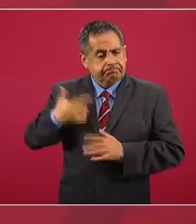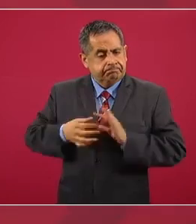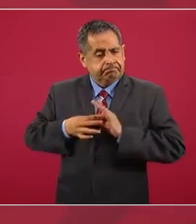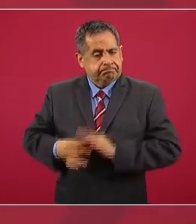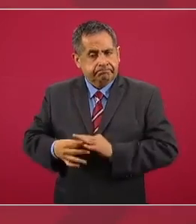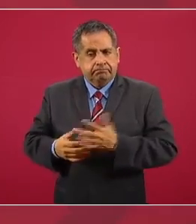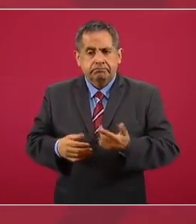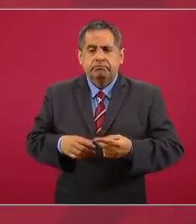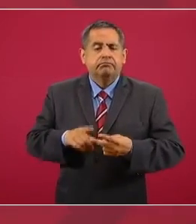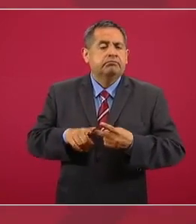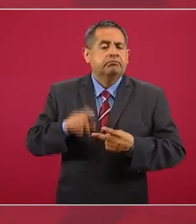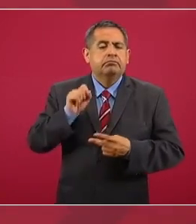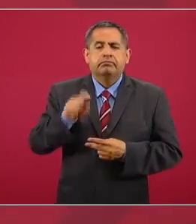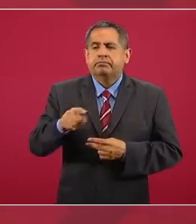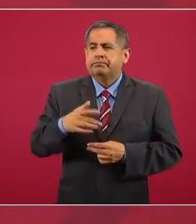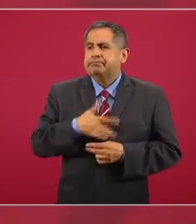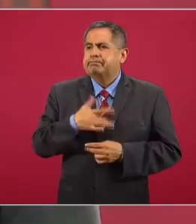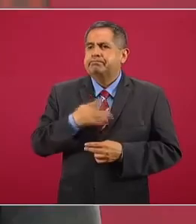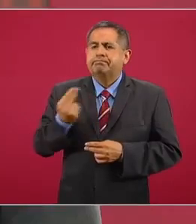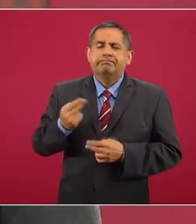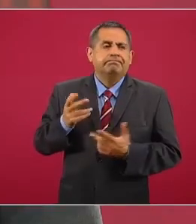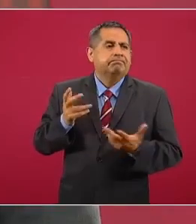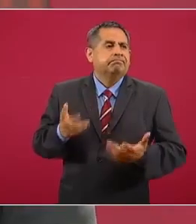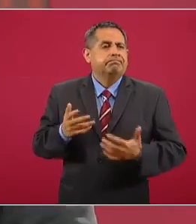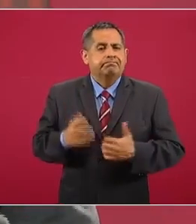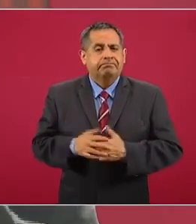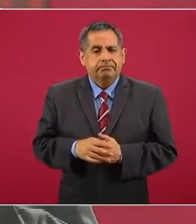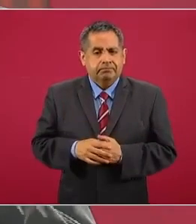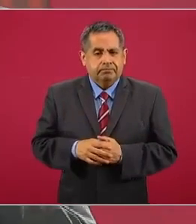se requiere